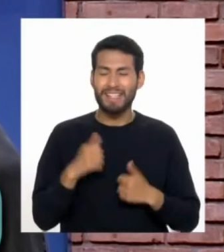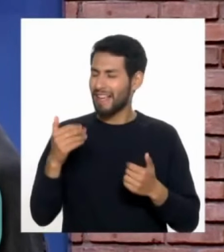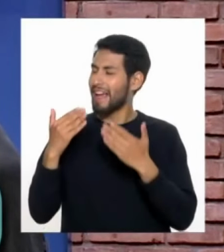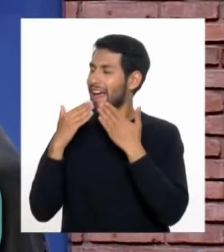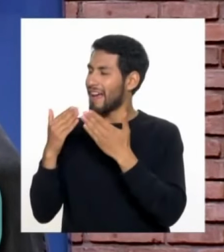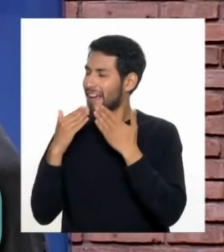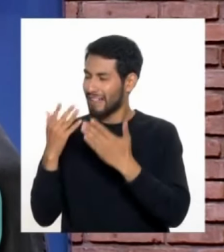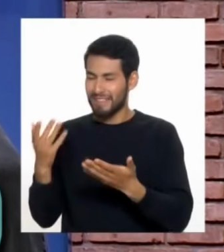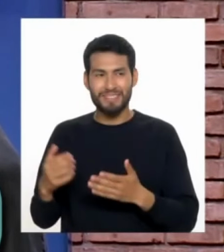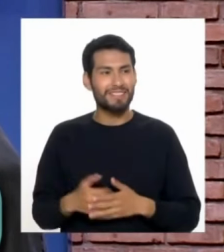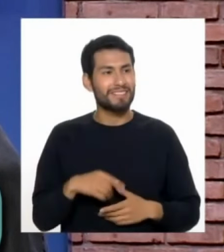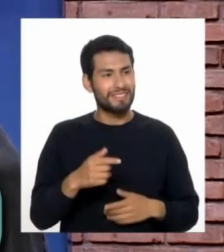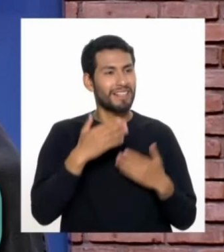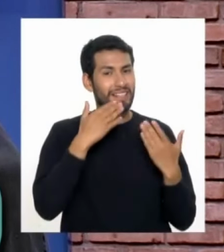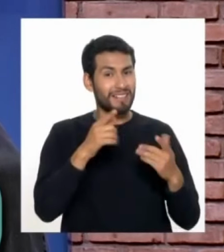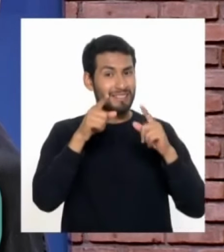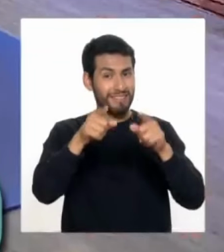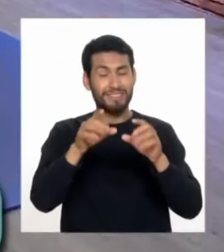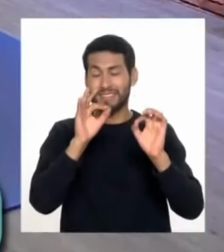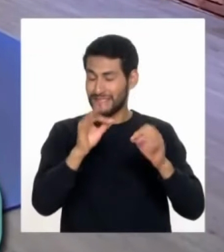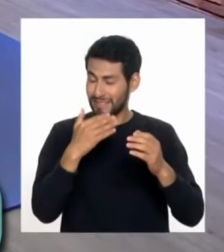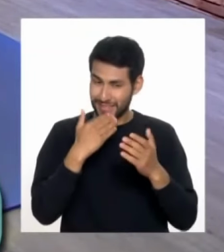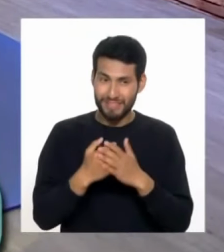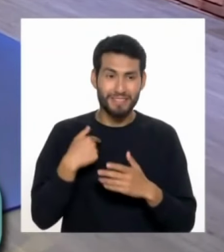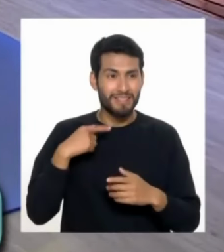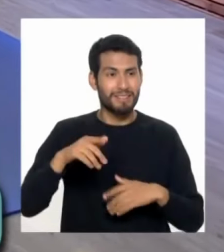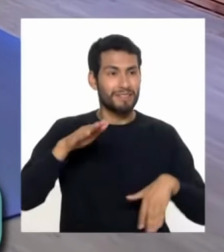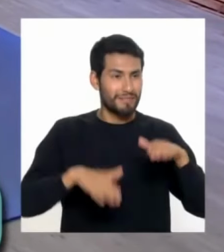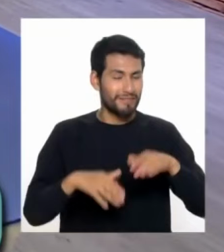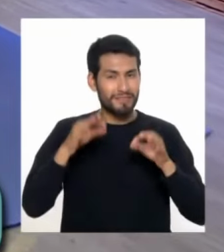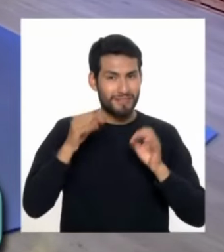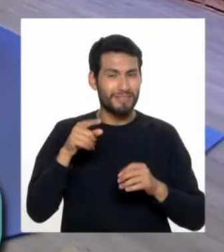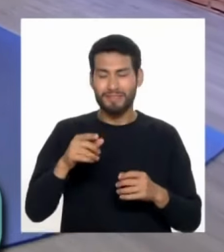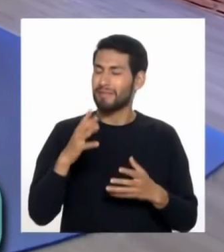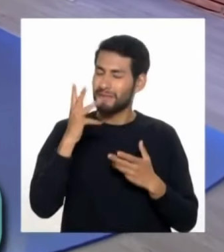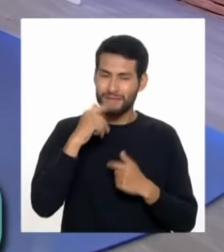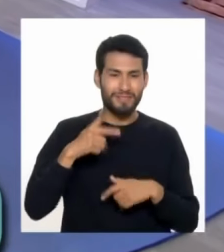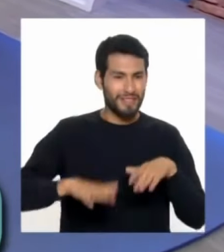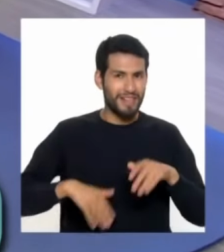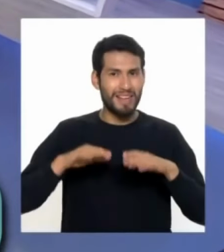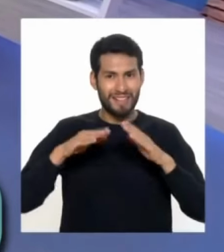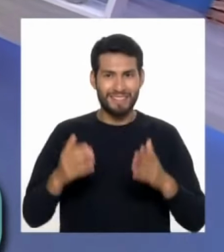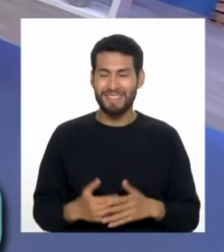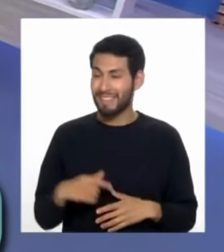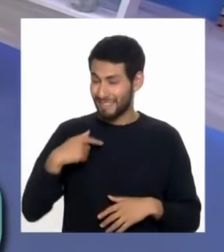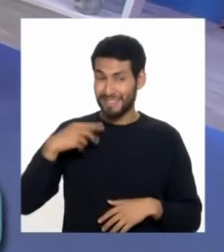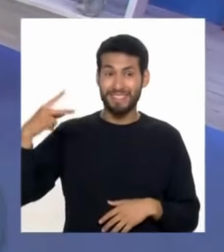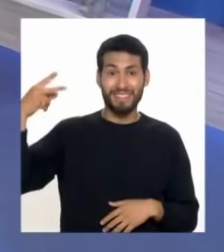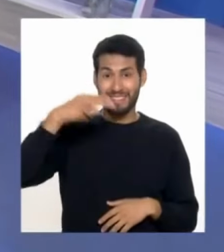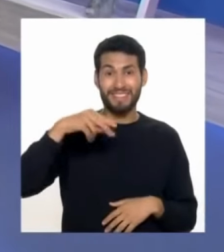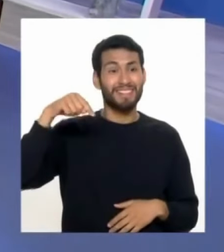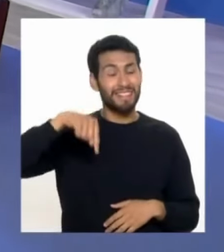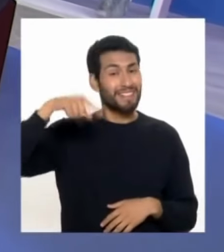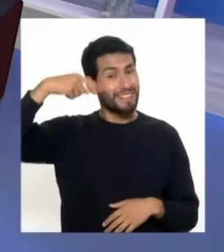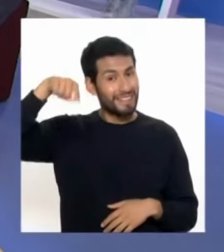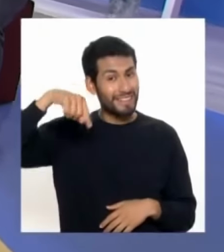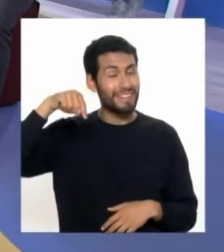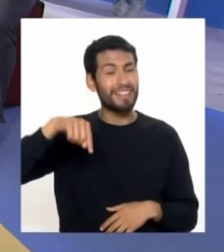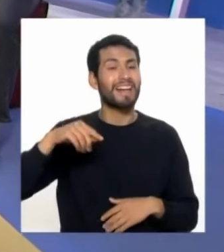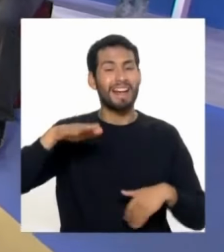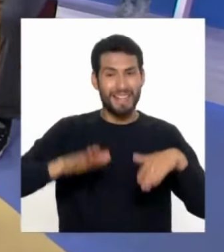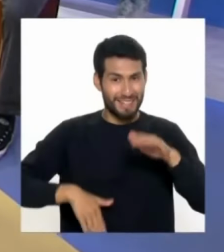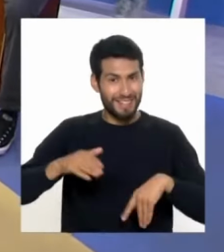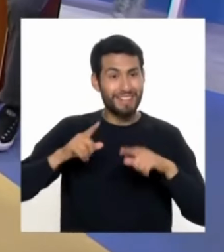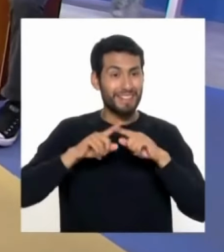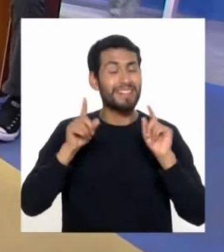la Municipalidad de Miraflores. No, muchas gracias siempre gracias a Percusión Real por estos excelentes cajones. Nos vamos a una pausa y nosotros regresamos con el